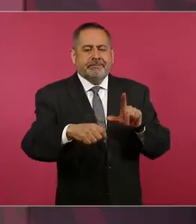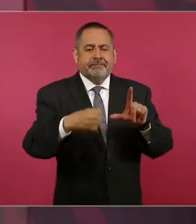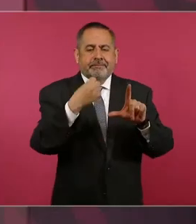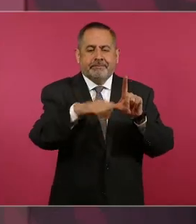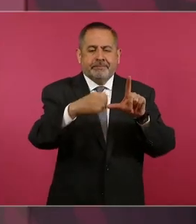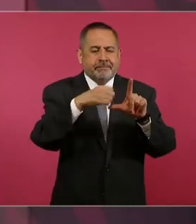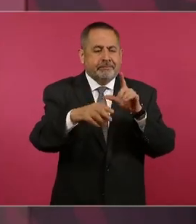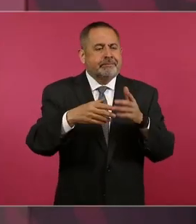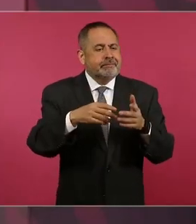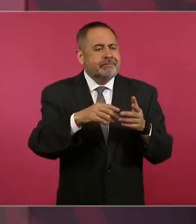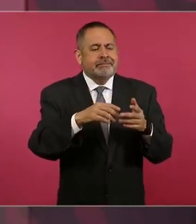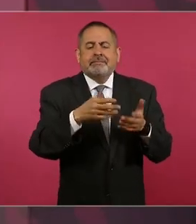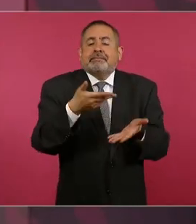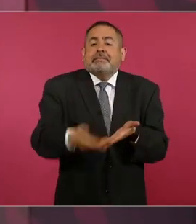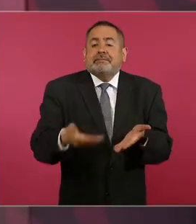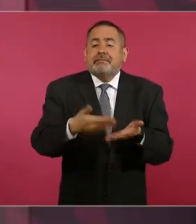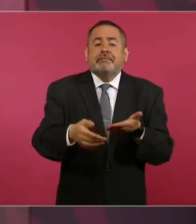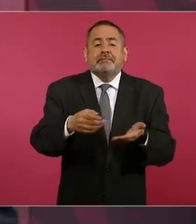se llama Ciudad Juárez.